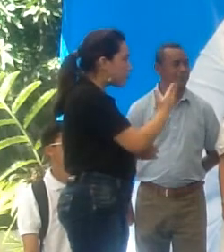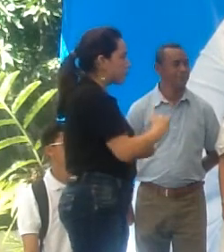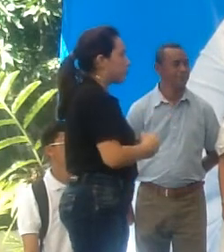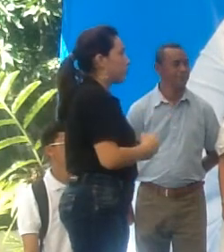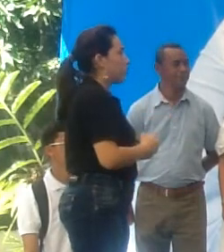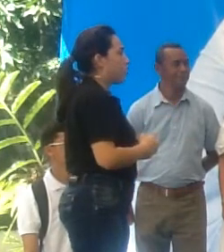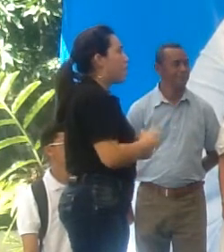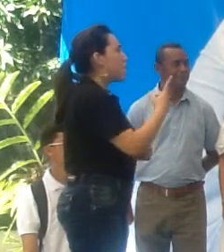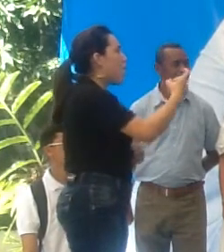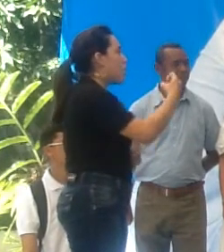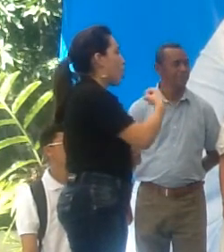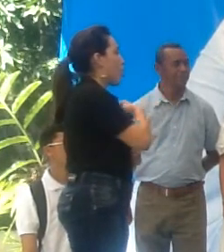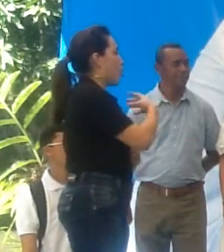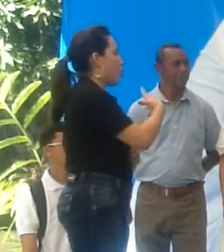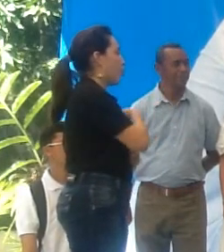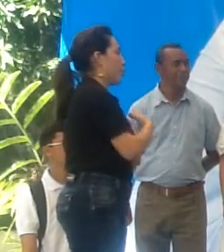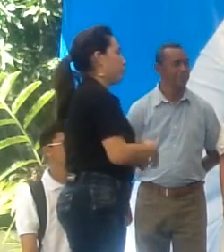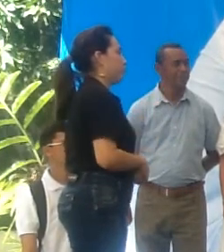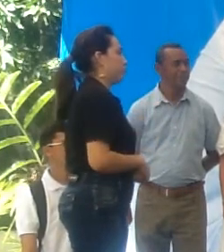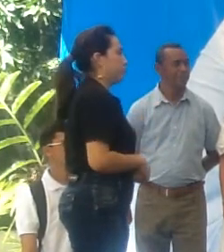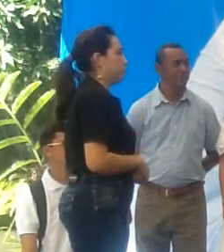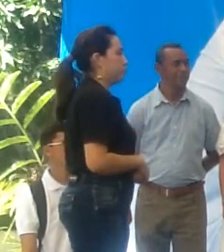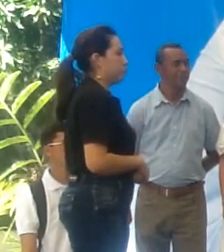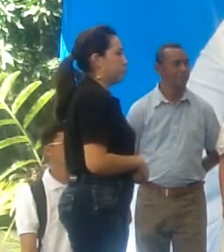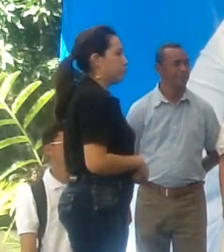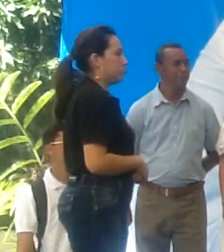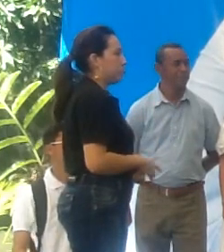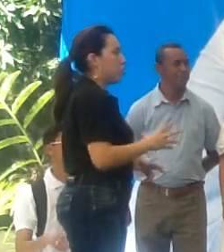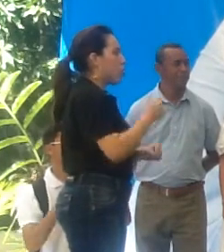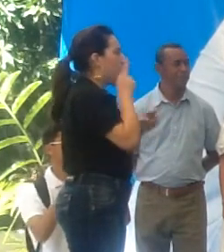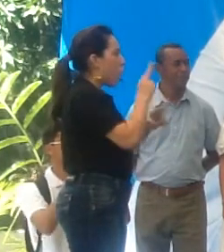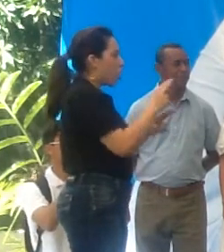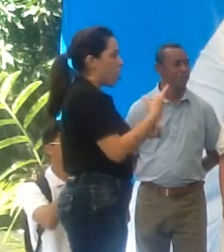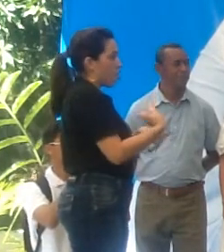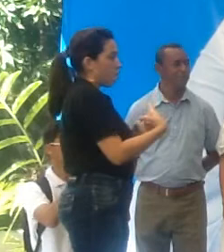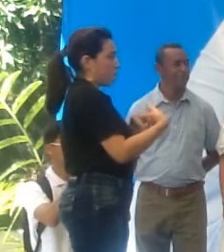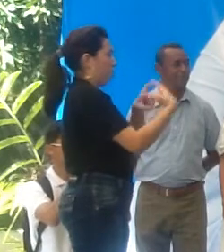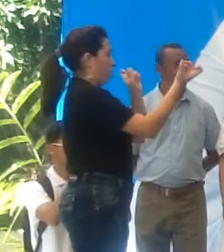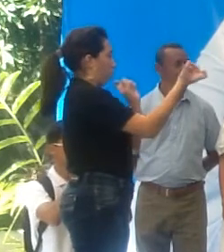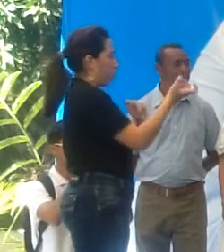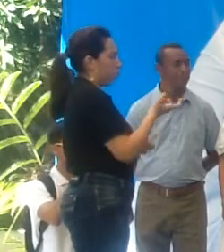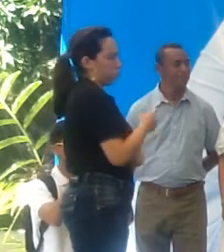de oportunidades. No reconozco enemigos.